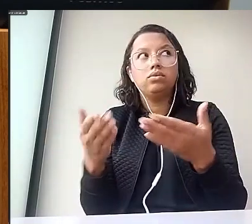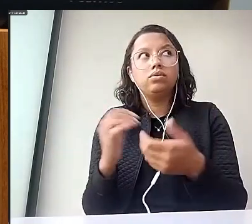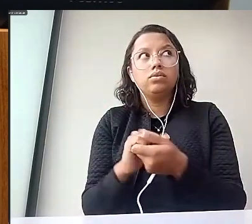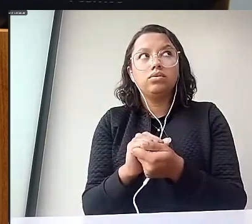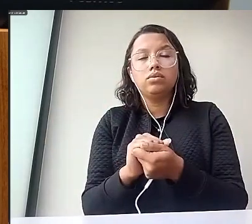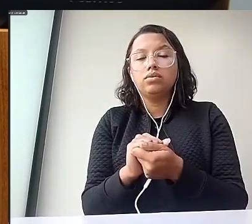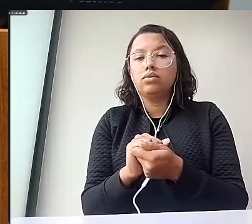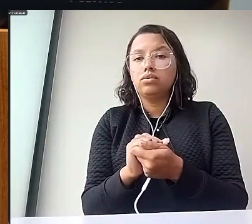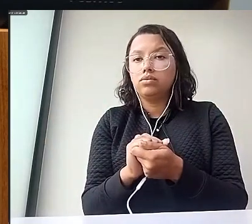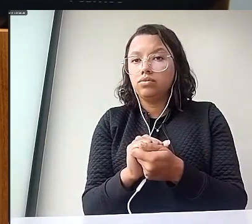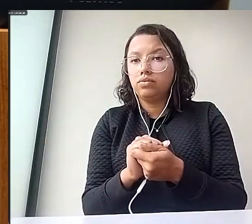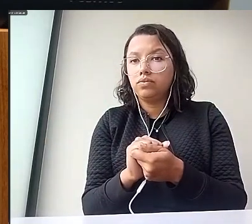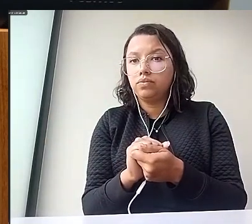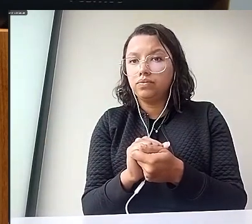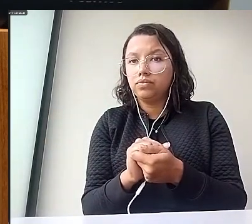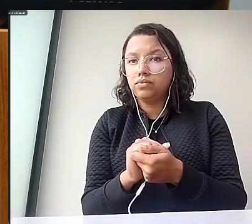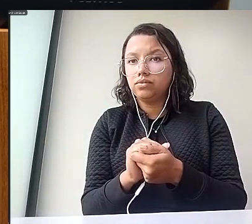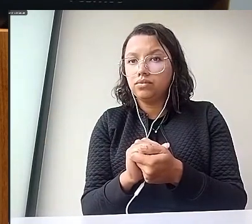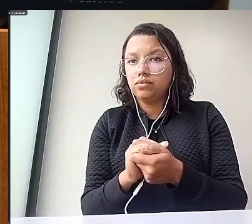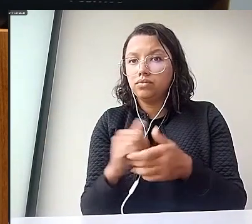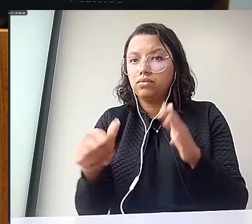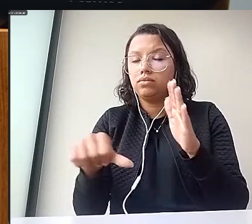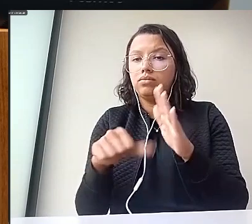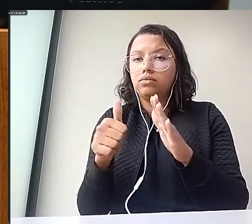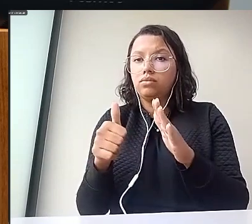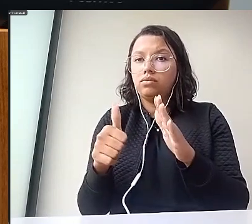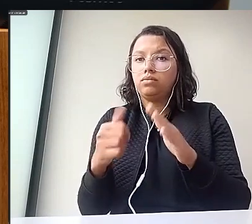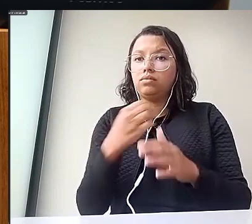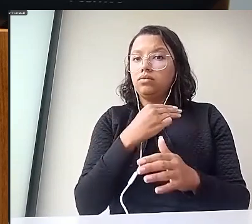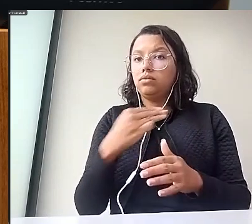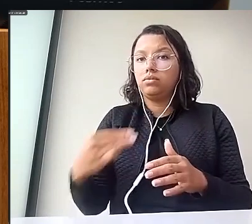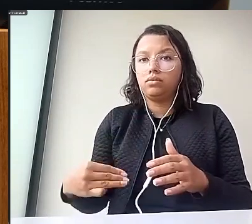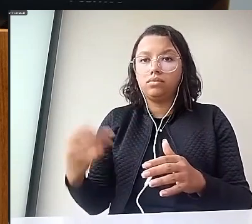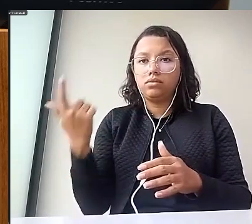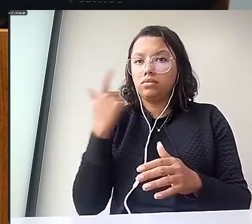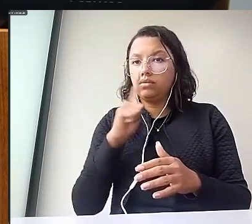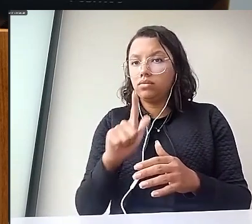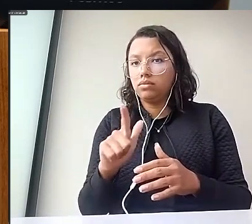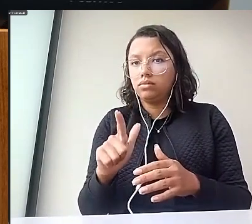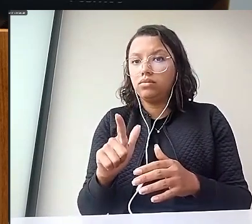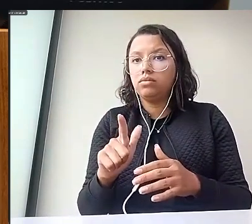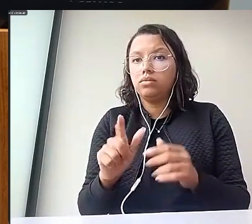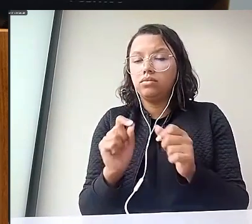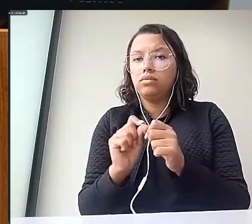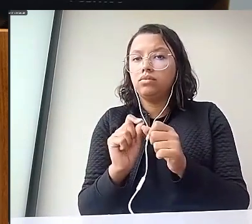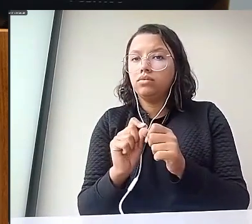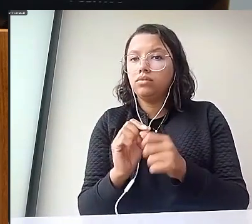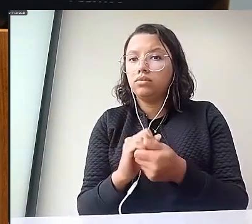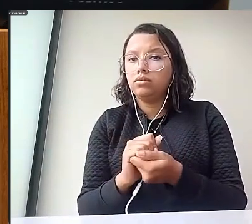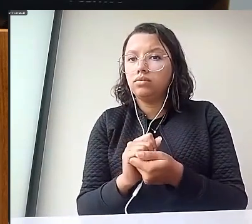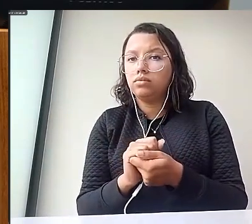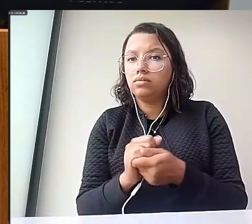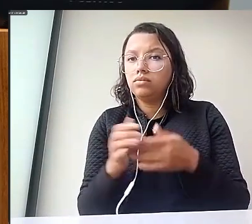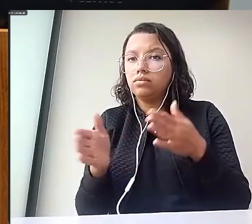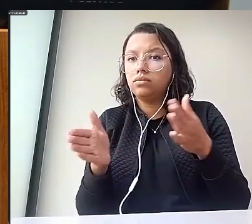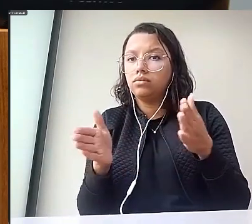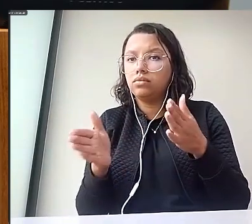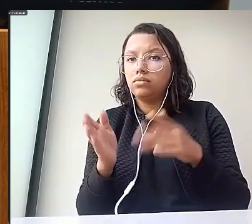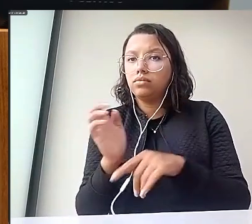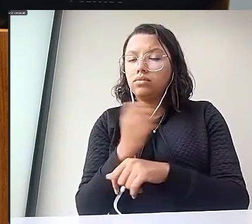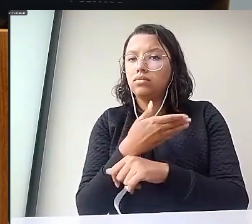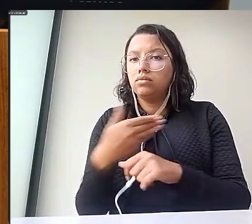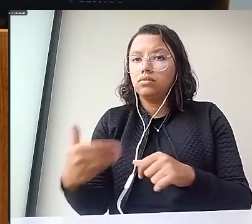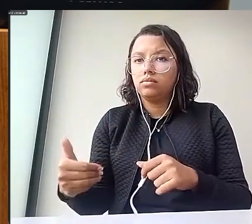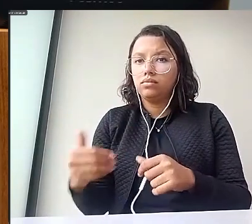él, y sus primeros ministros no han conseguido establecer mayorías estables o pactos de